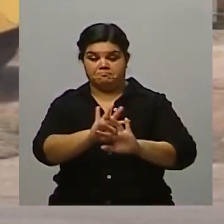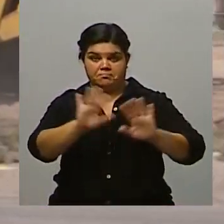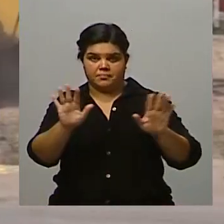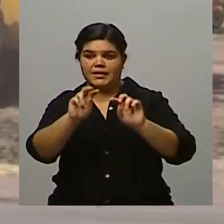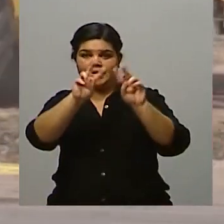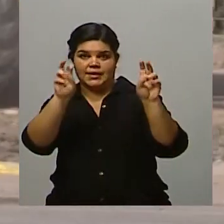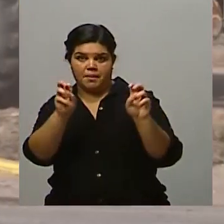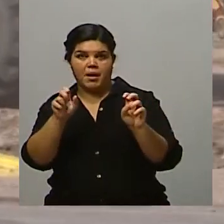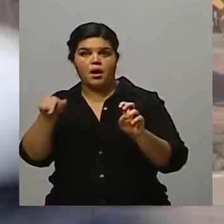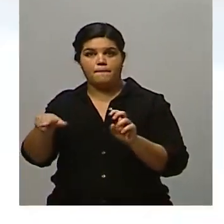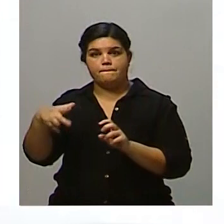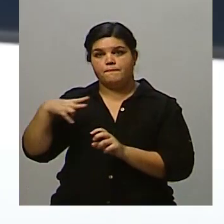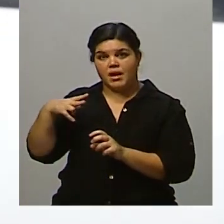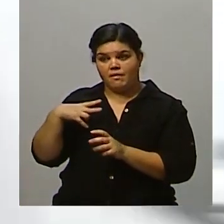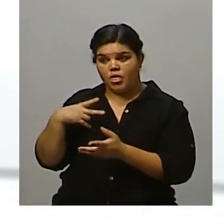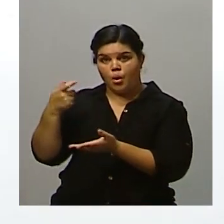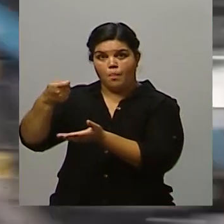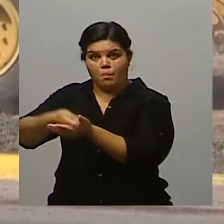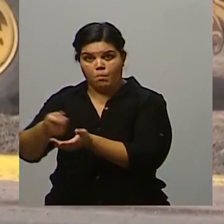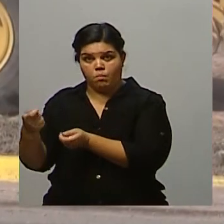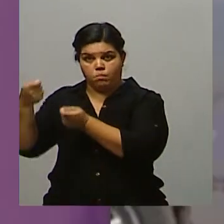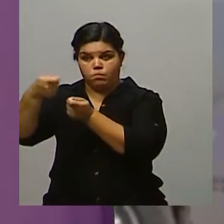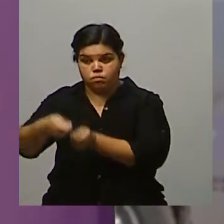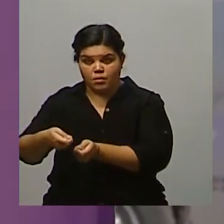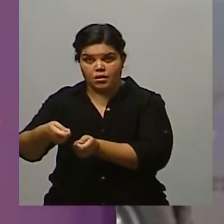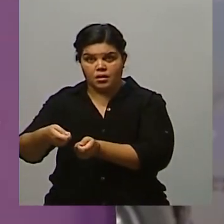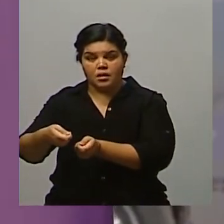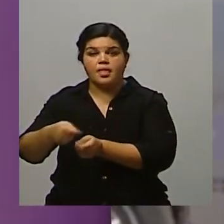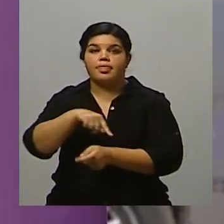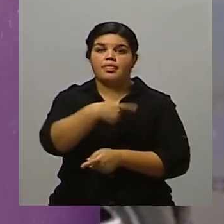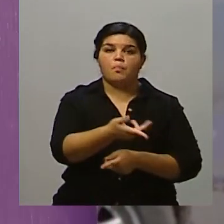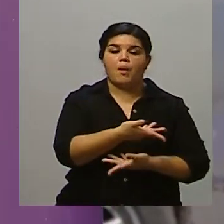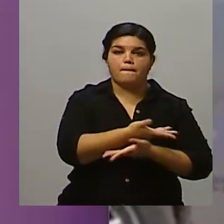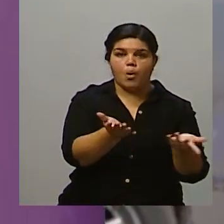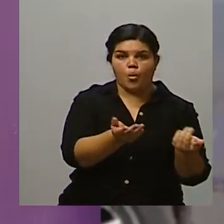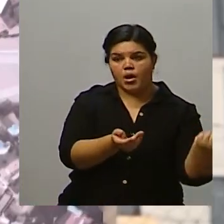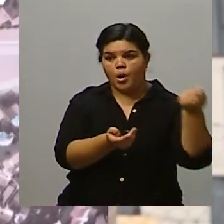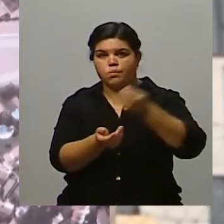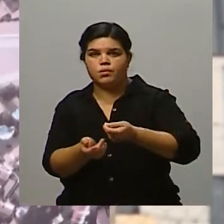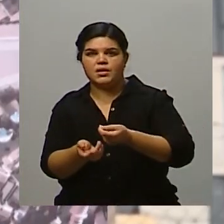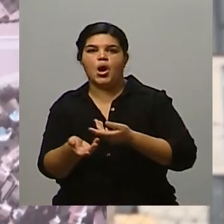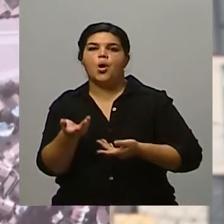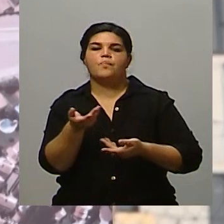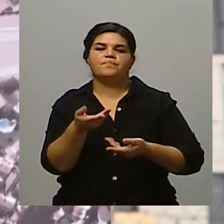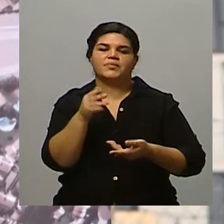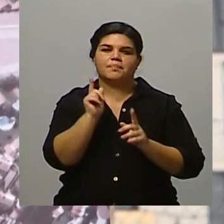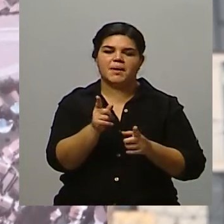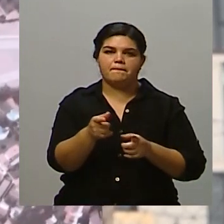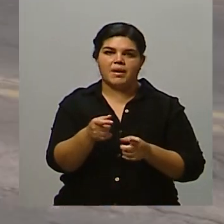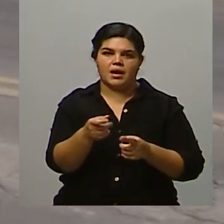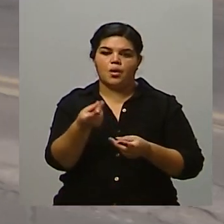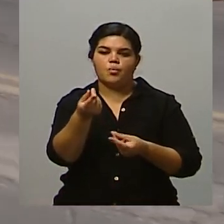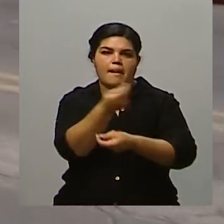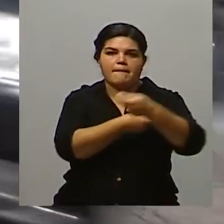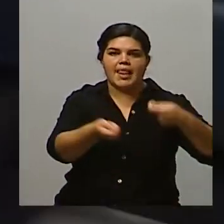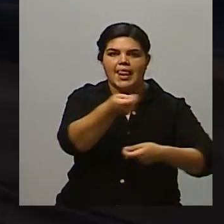cobra su costo de inversión, o sea, hace el repago, cobrando por el servicio, por el uso de la infraestructura de la obra que haya